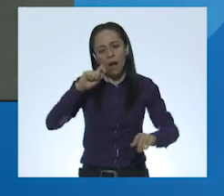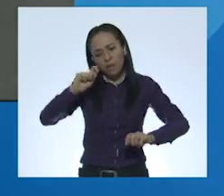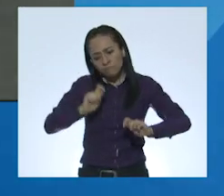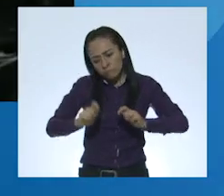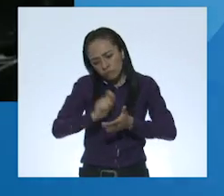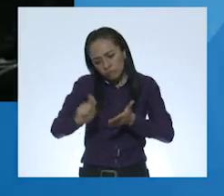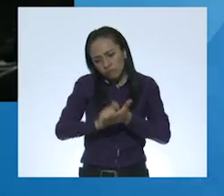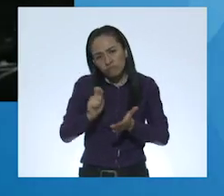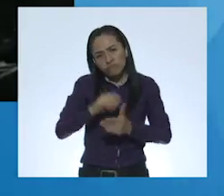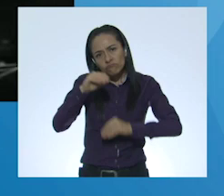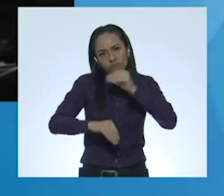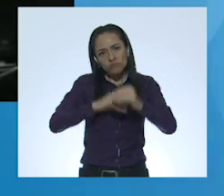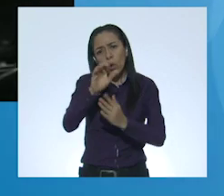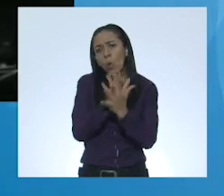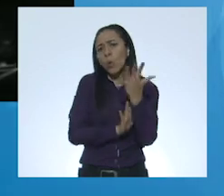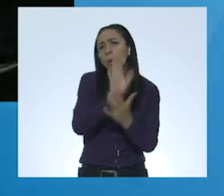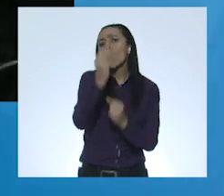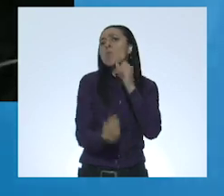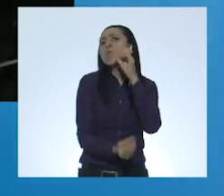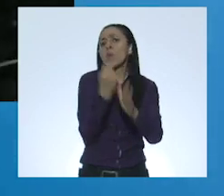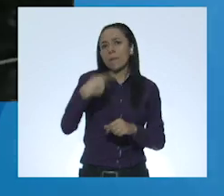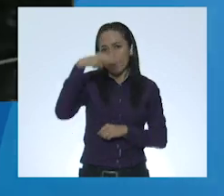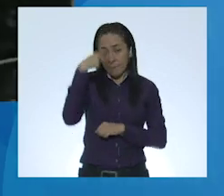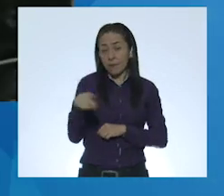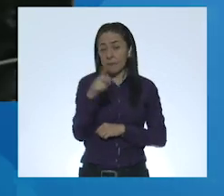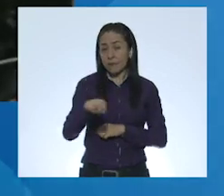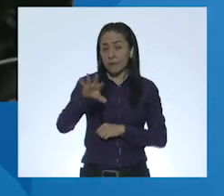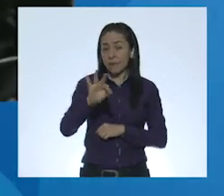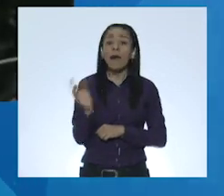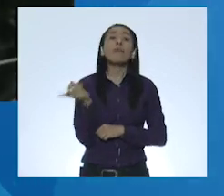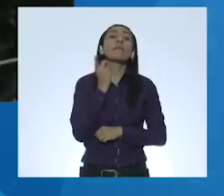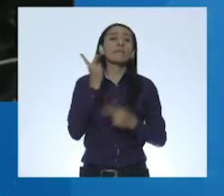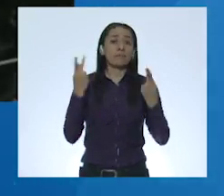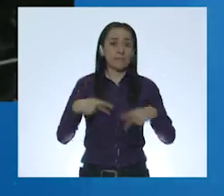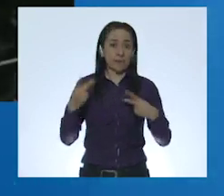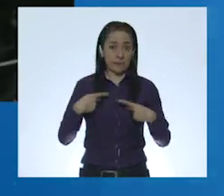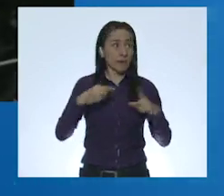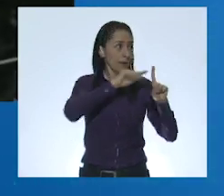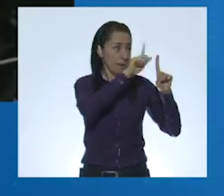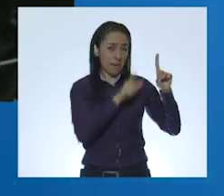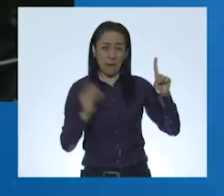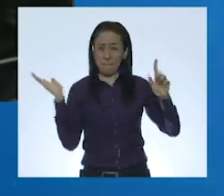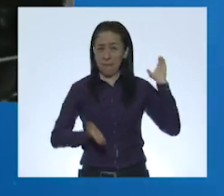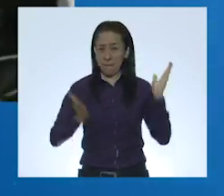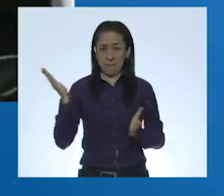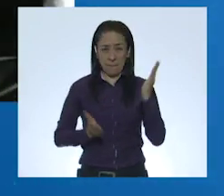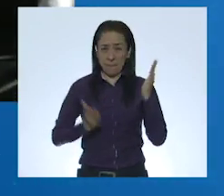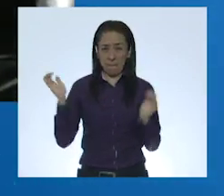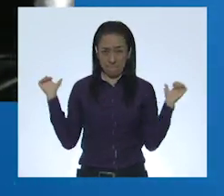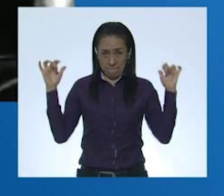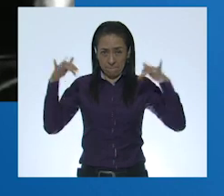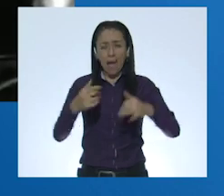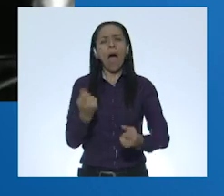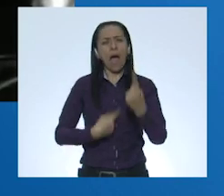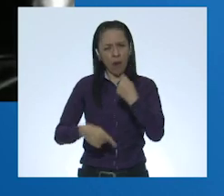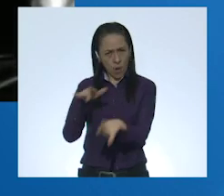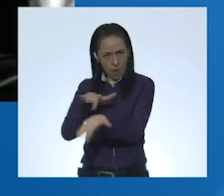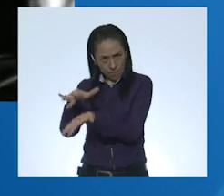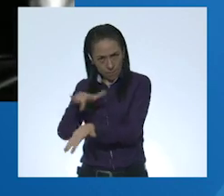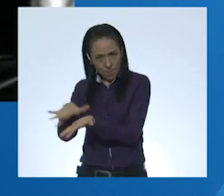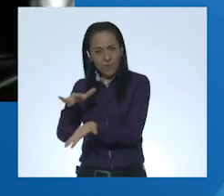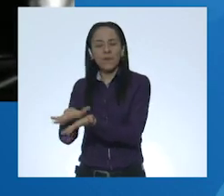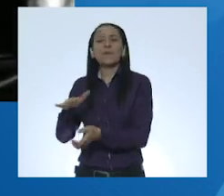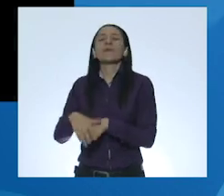México. 140 diputados provenientes de casi todo el país, algunos afines a Carranza y otros